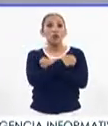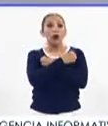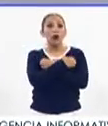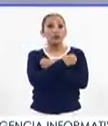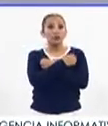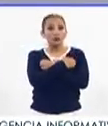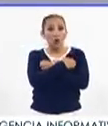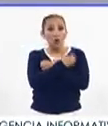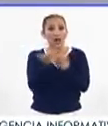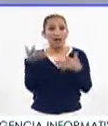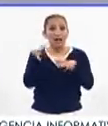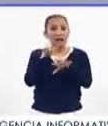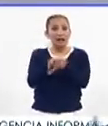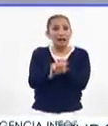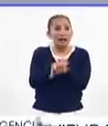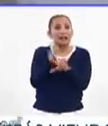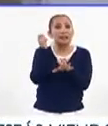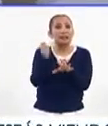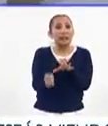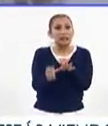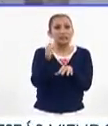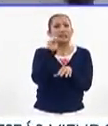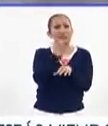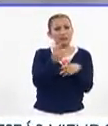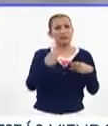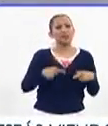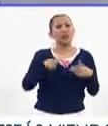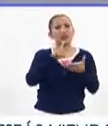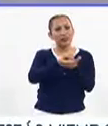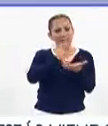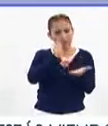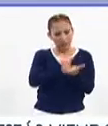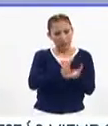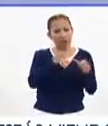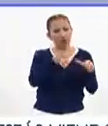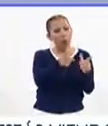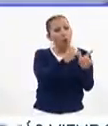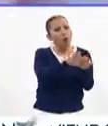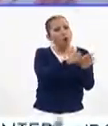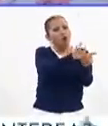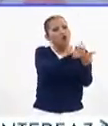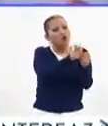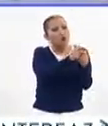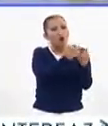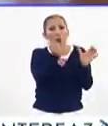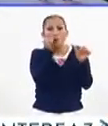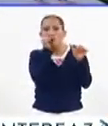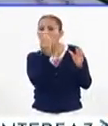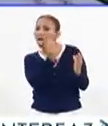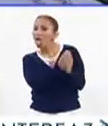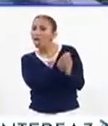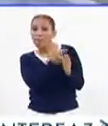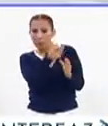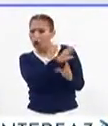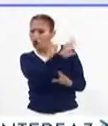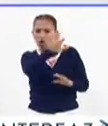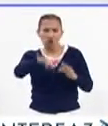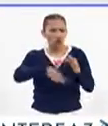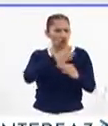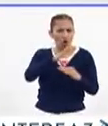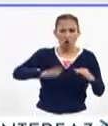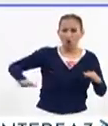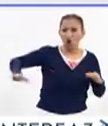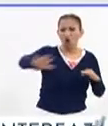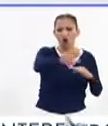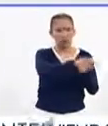educación inclusiva abarca sí a las personas con discapacidad, que ha sido como el grupo menos atendido, pero abarca toda la